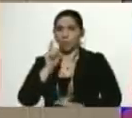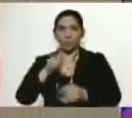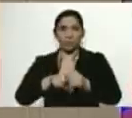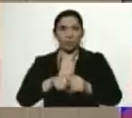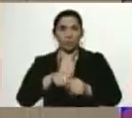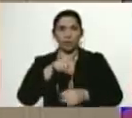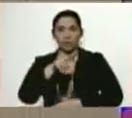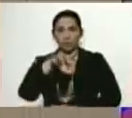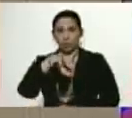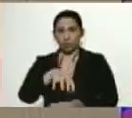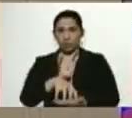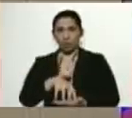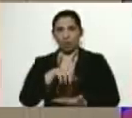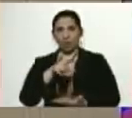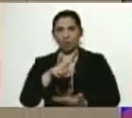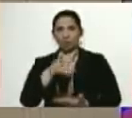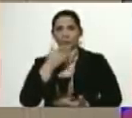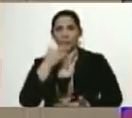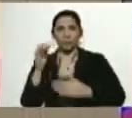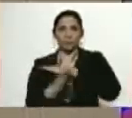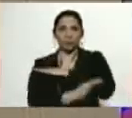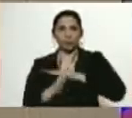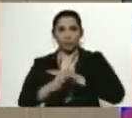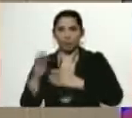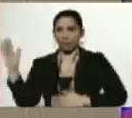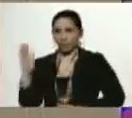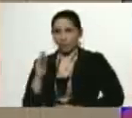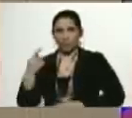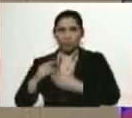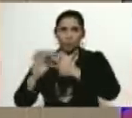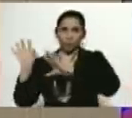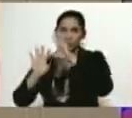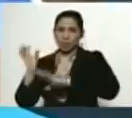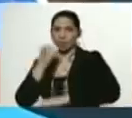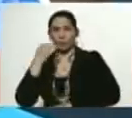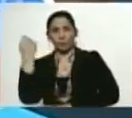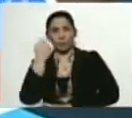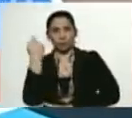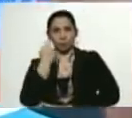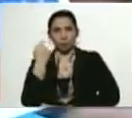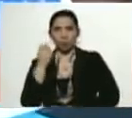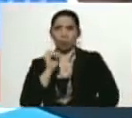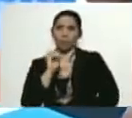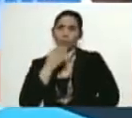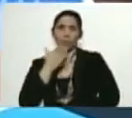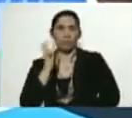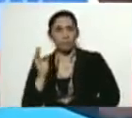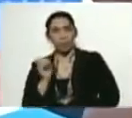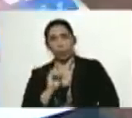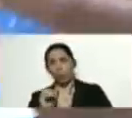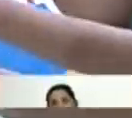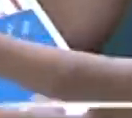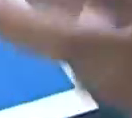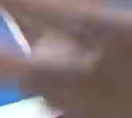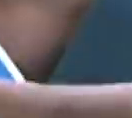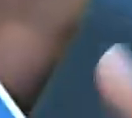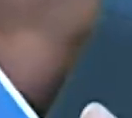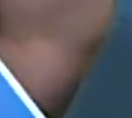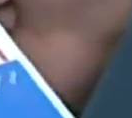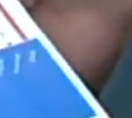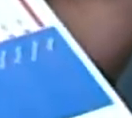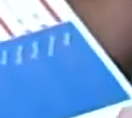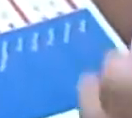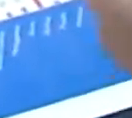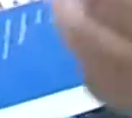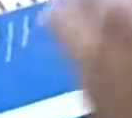casos de los PASI, son casos de los cordones sanitarios en Apure, por ejemplo, o en Táchira, y no es justo ni adecuado